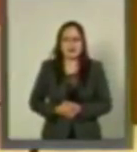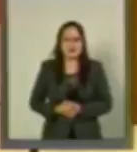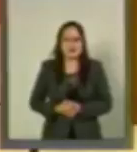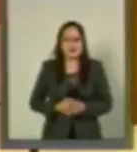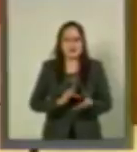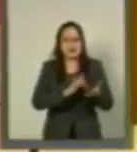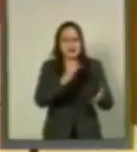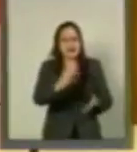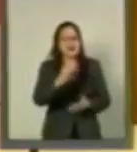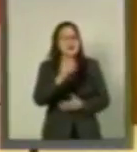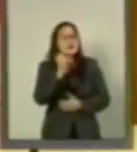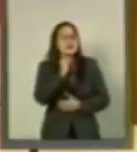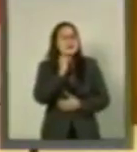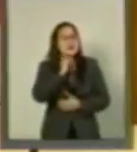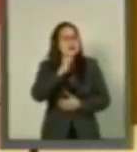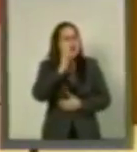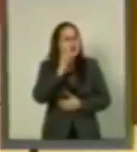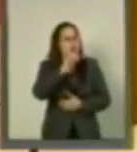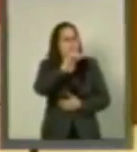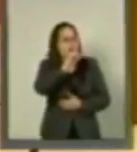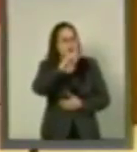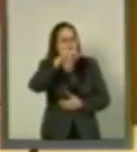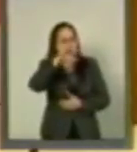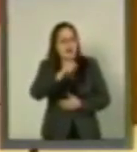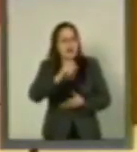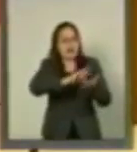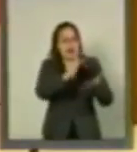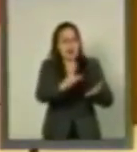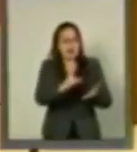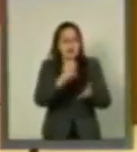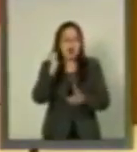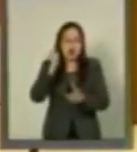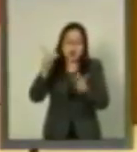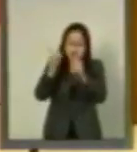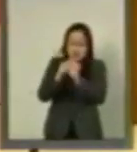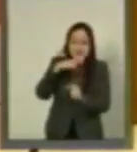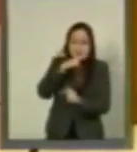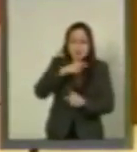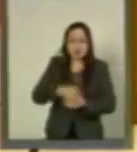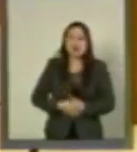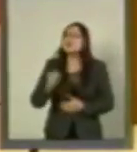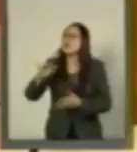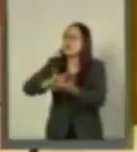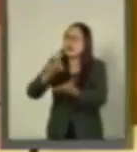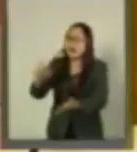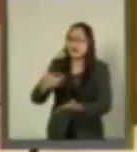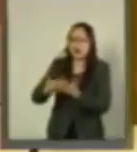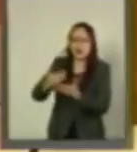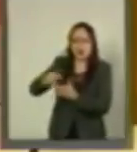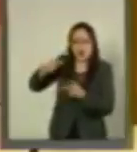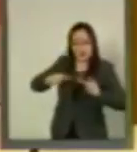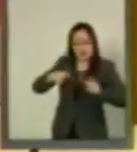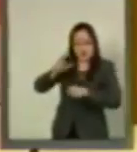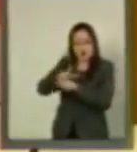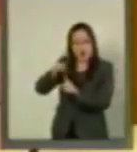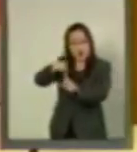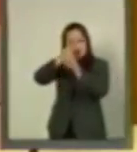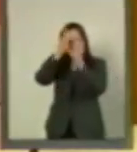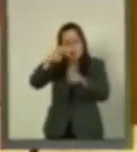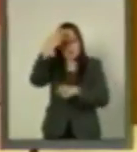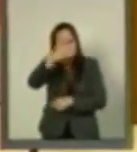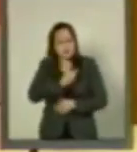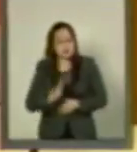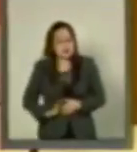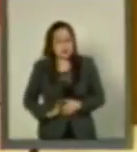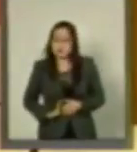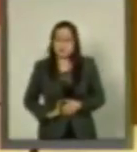Gracias. Senadora Dávila, continúe usted, por favor. Le agradezco. Y le agradeceremos brevedad. Sí, yo le agradezco, pero esto no es un tema personal, solo quiero aclararlo, señor